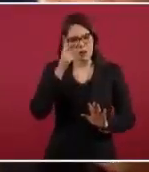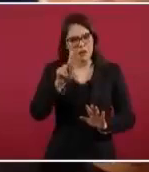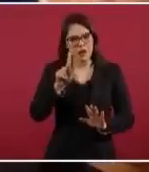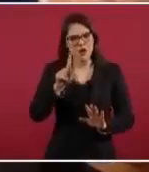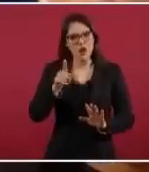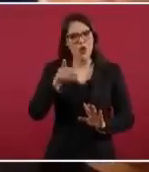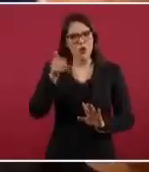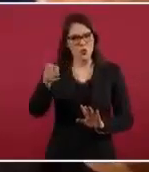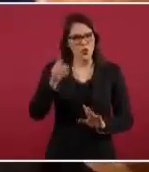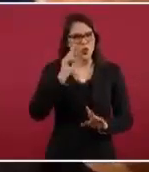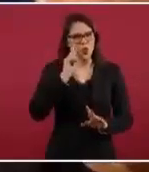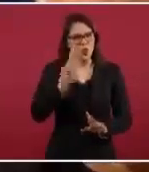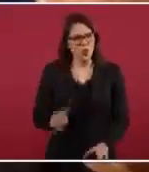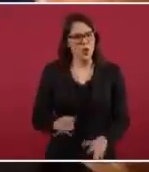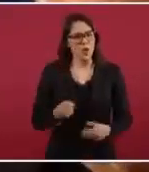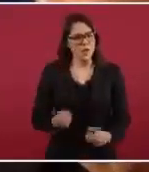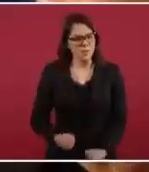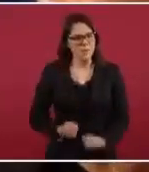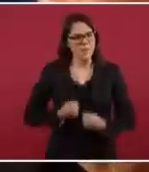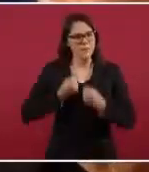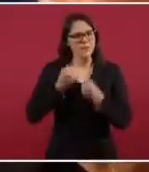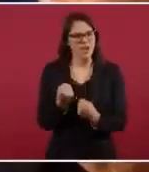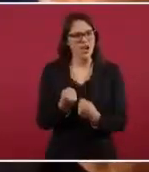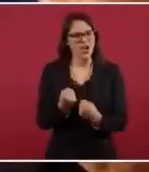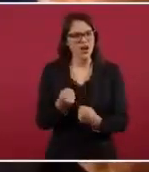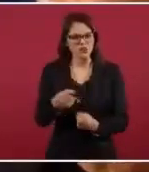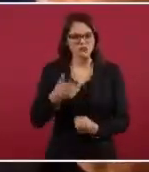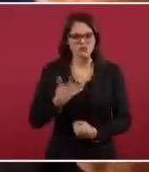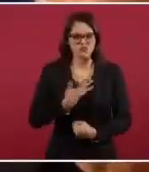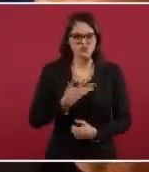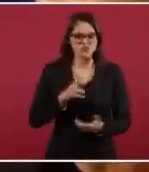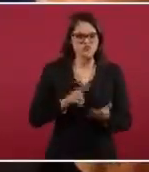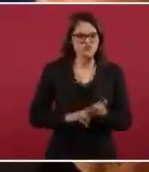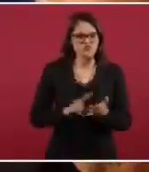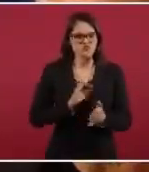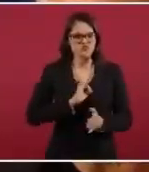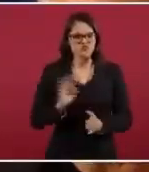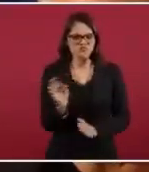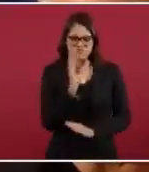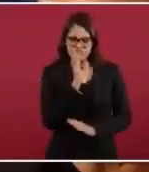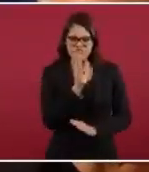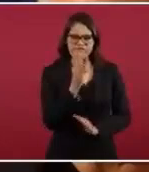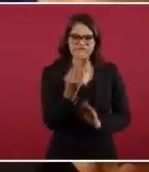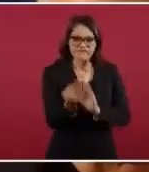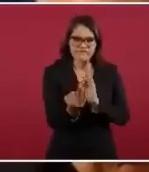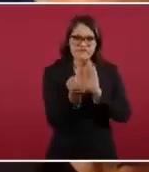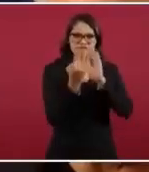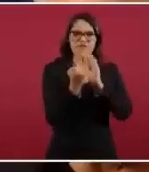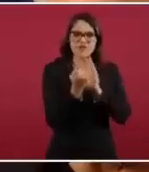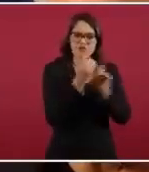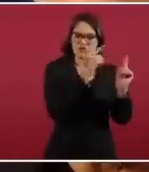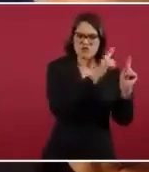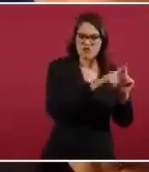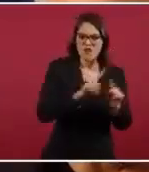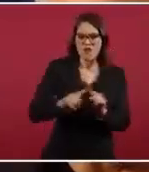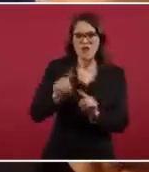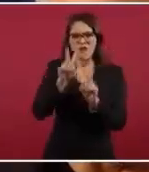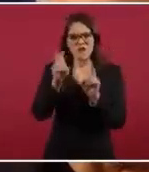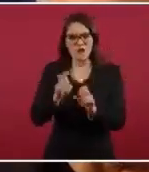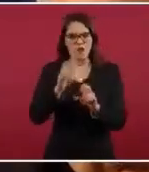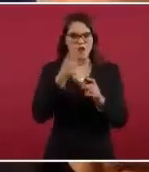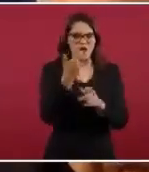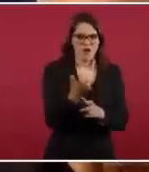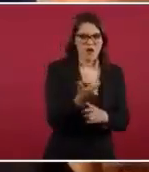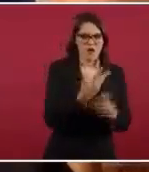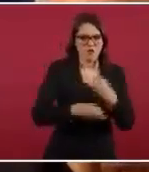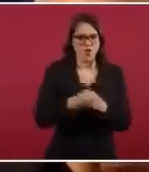que ha mostrado para enfrentar a todos los poderes fácticos, poderes económicos,